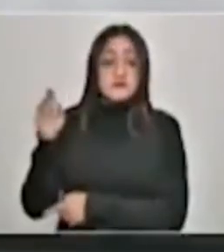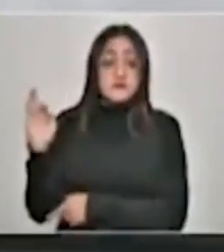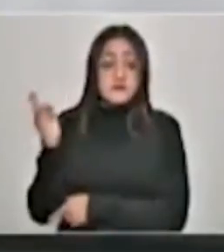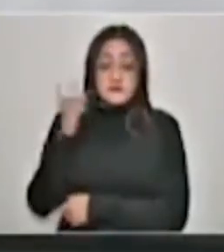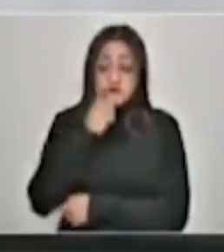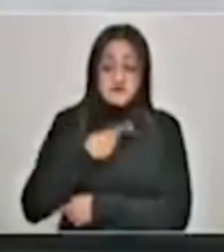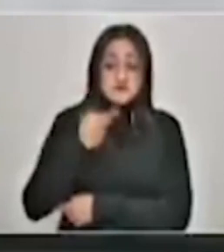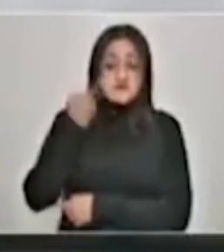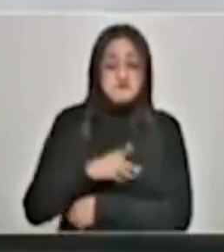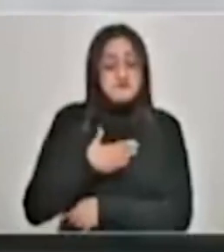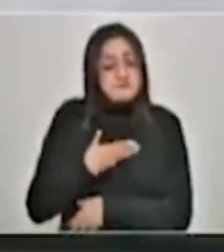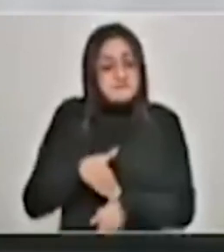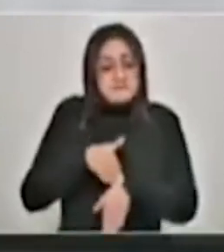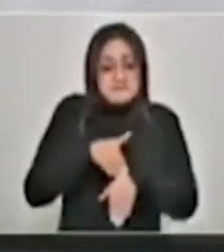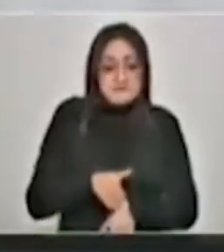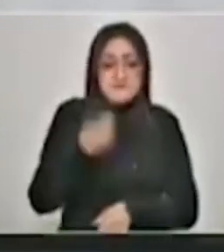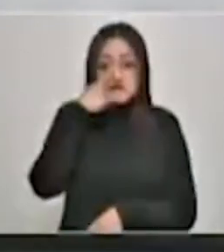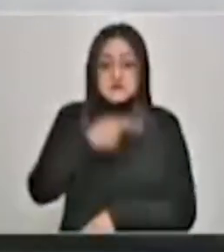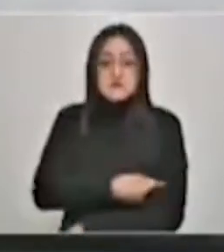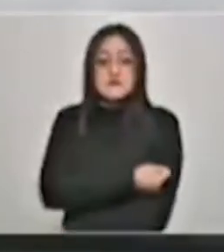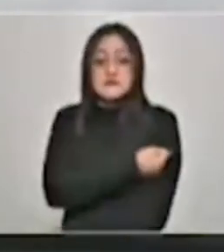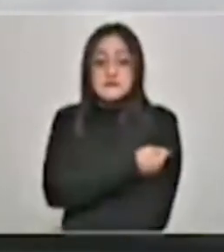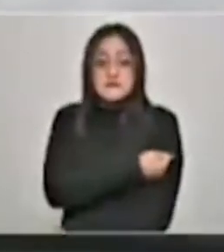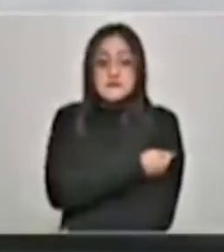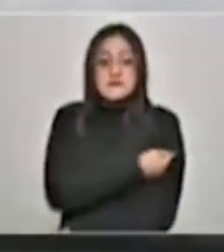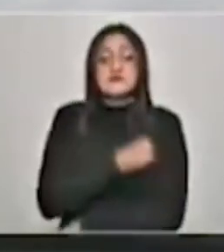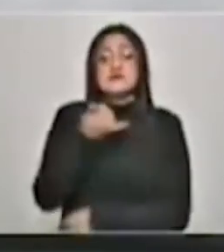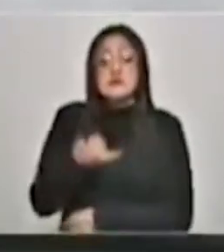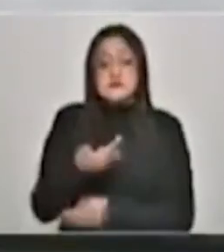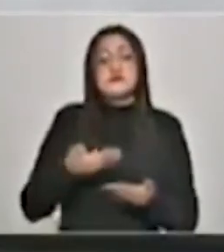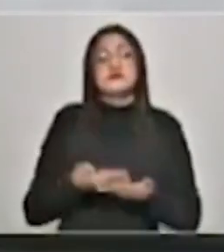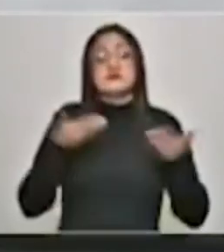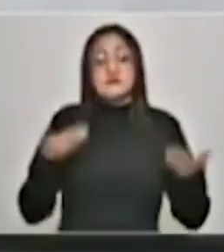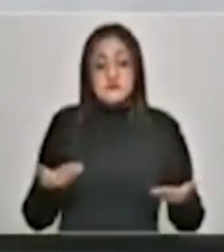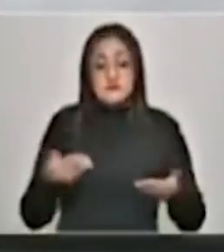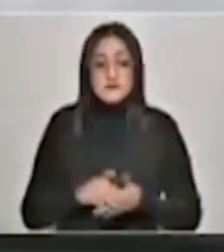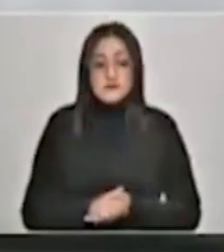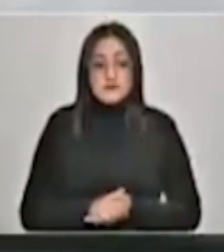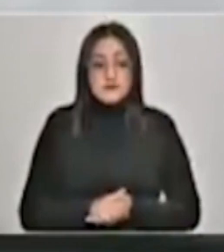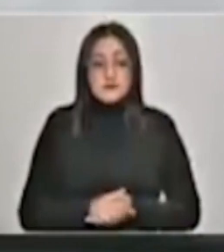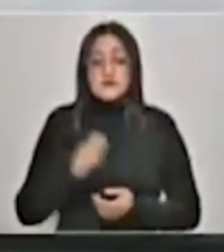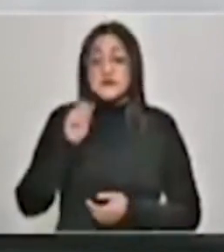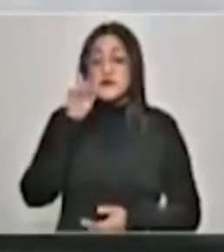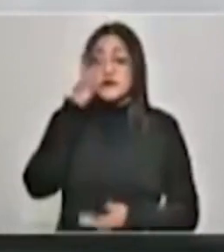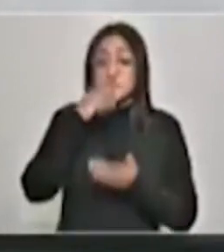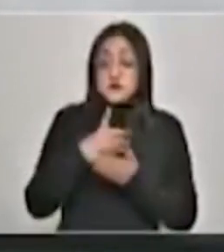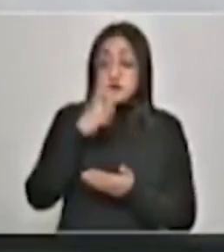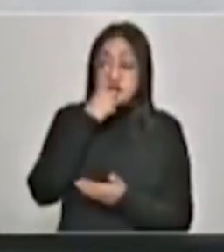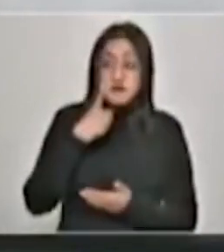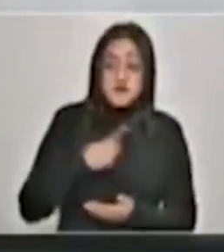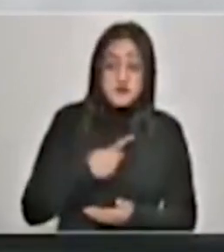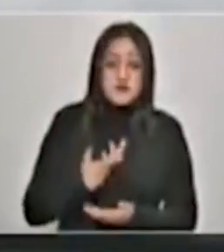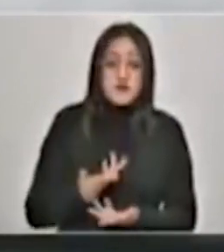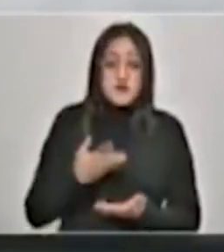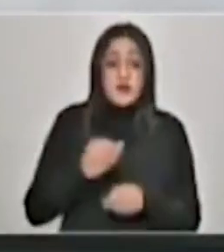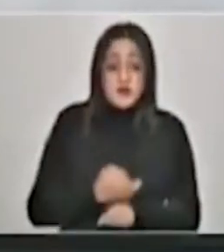indica para la vacunación y por el momento la única indicación que